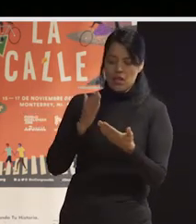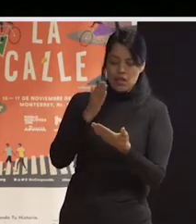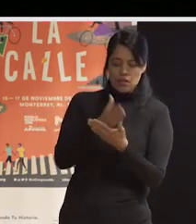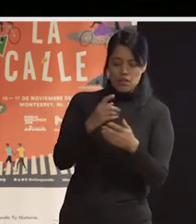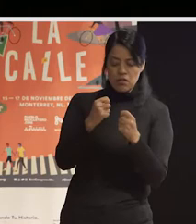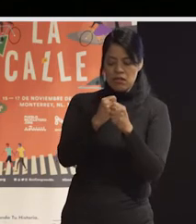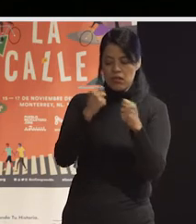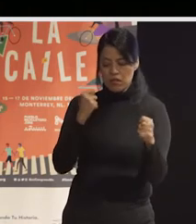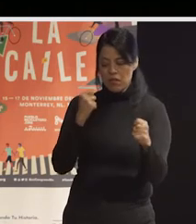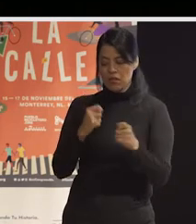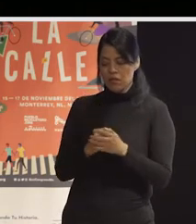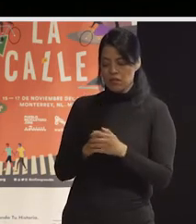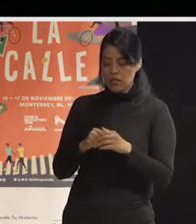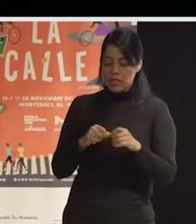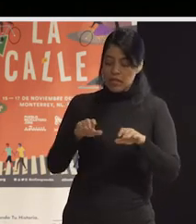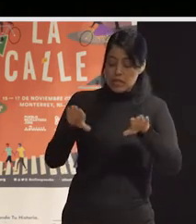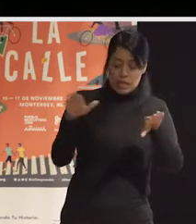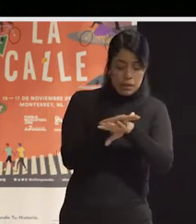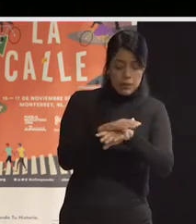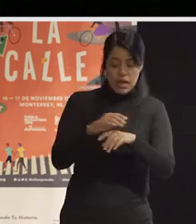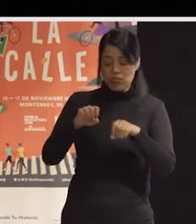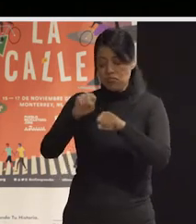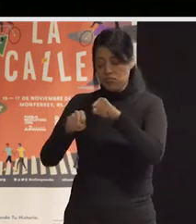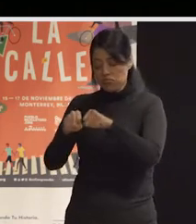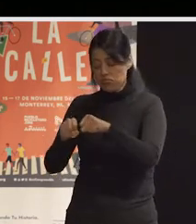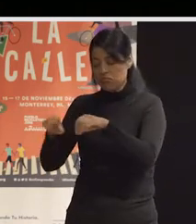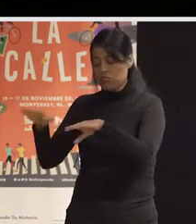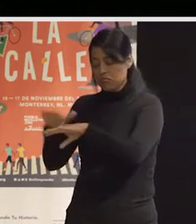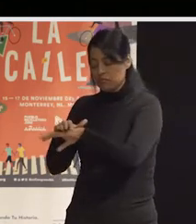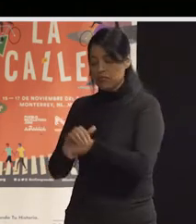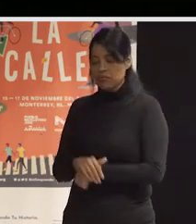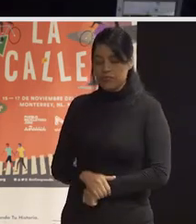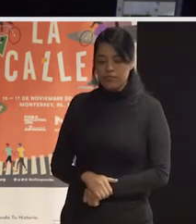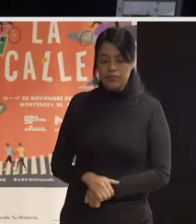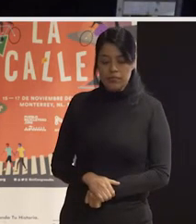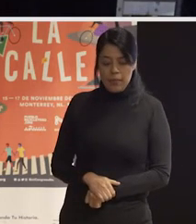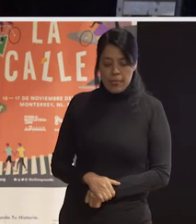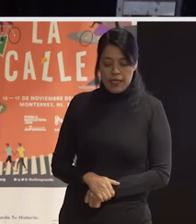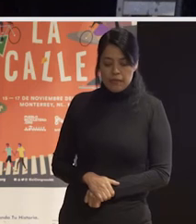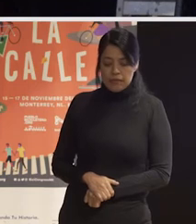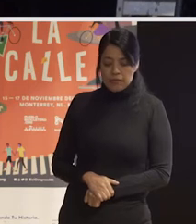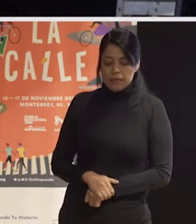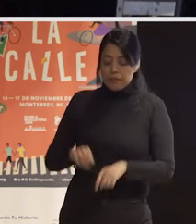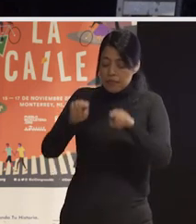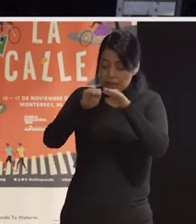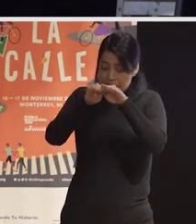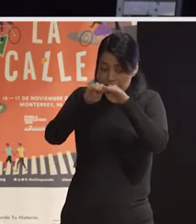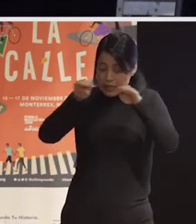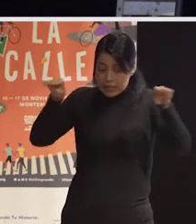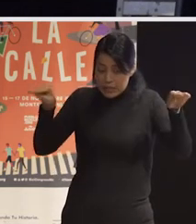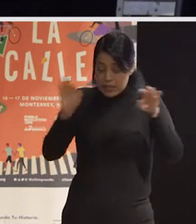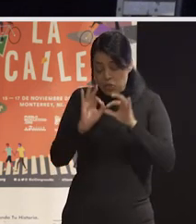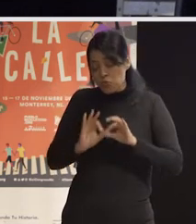a poder del pedal tecnologías hazlo tú misma y las artes esta horizontalidad es